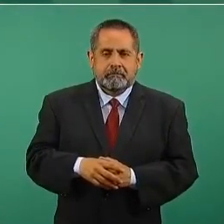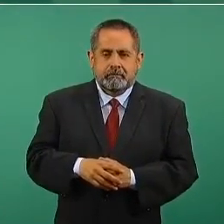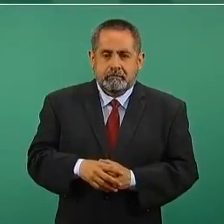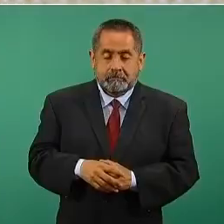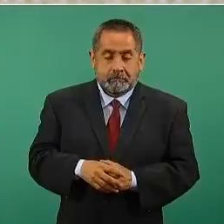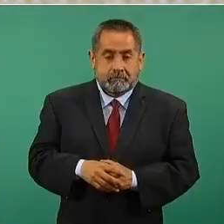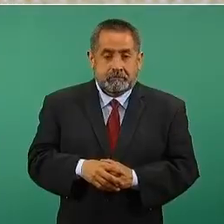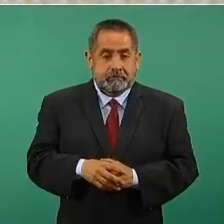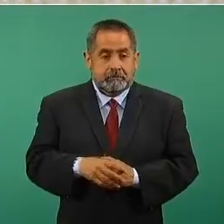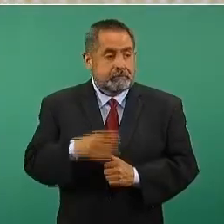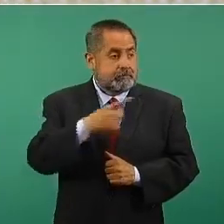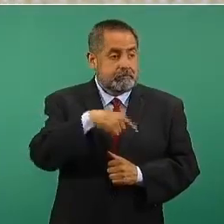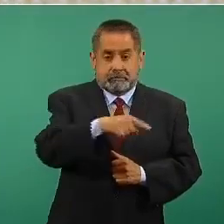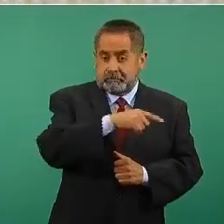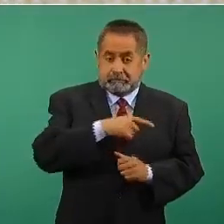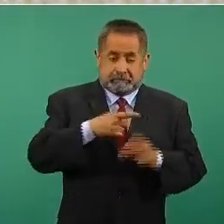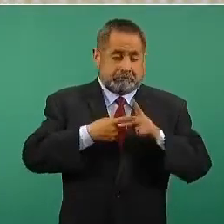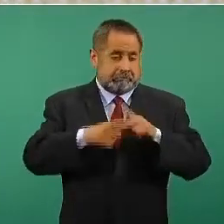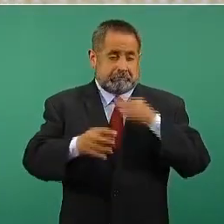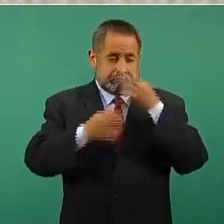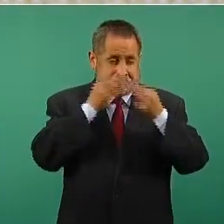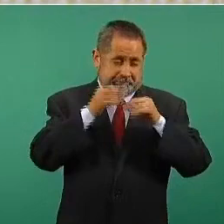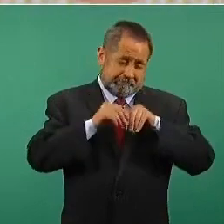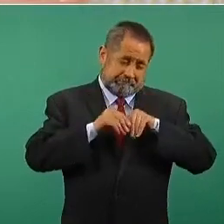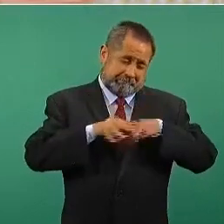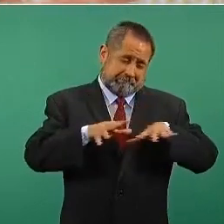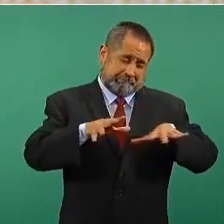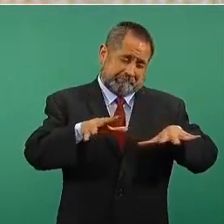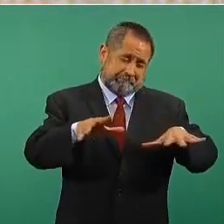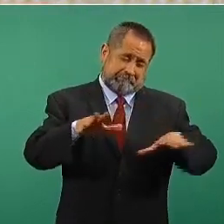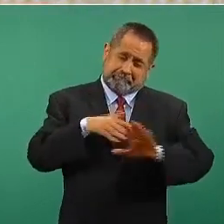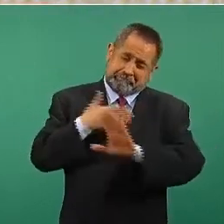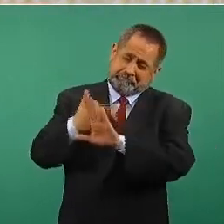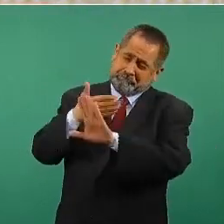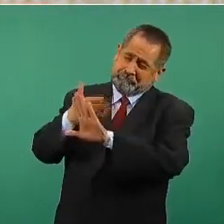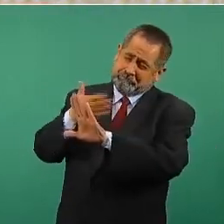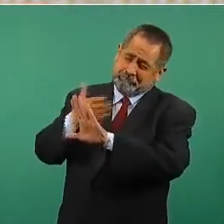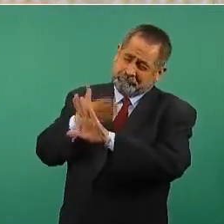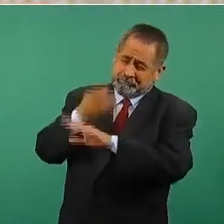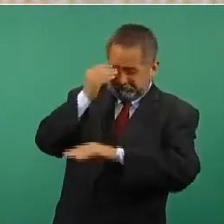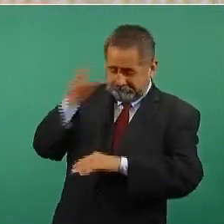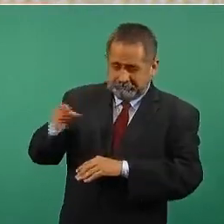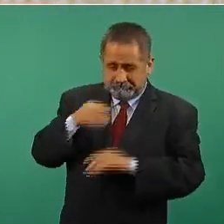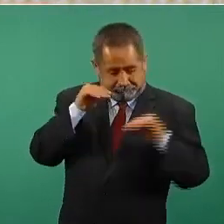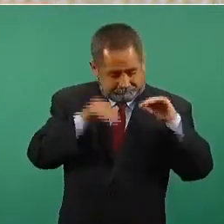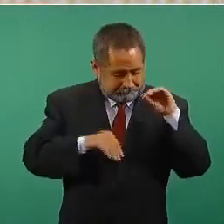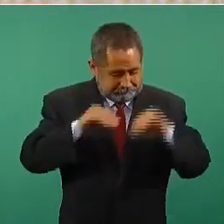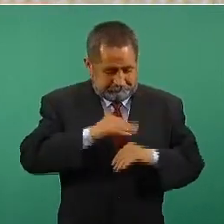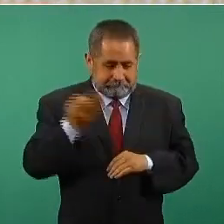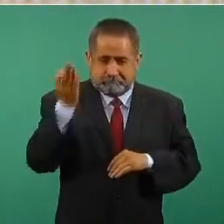Pues se desató la campaña. Claro que fabrican